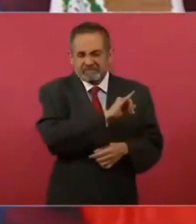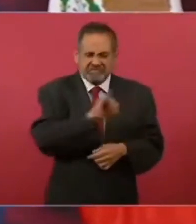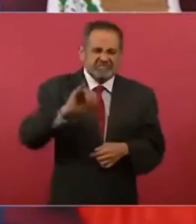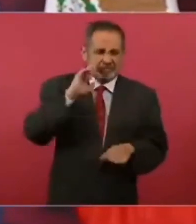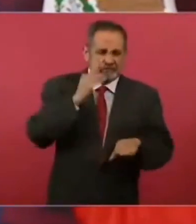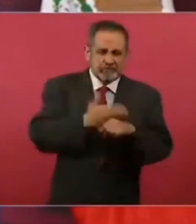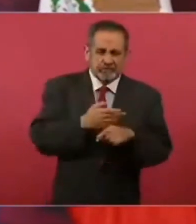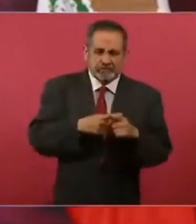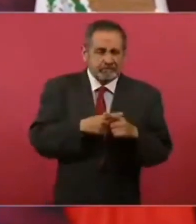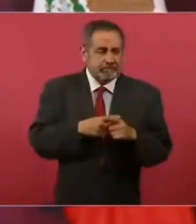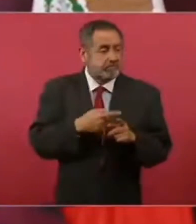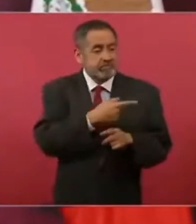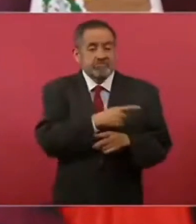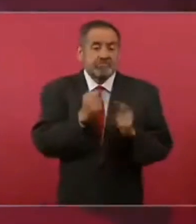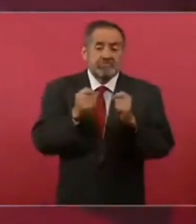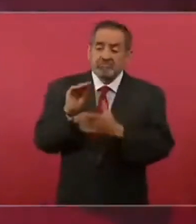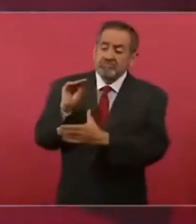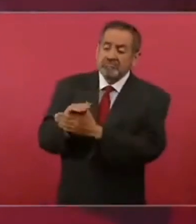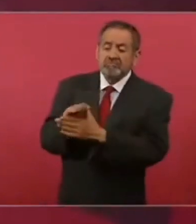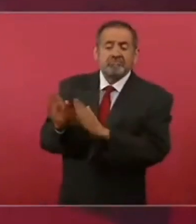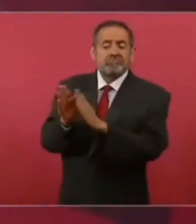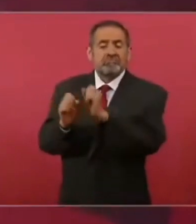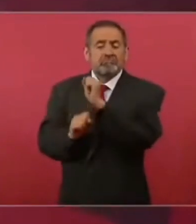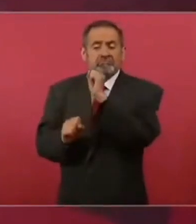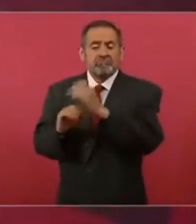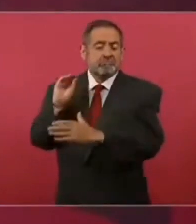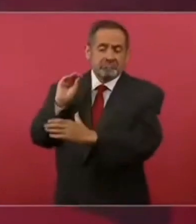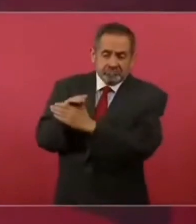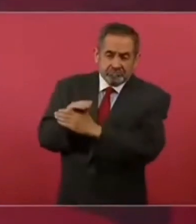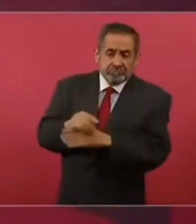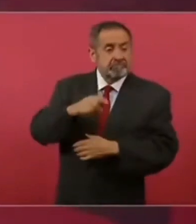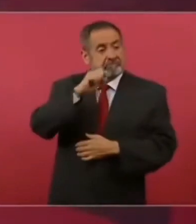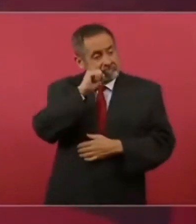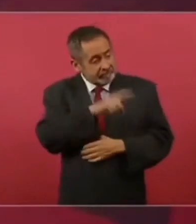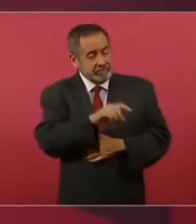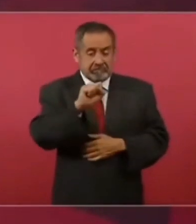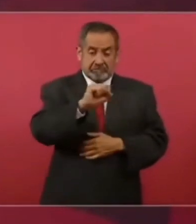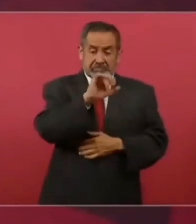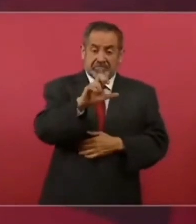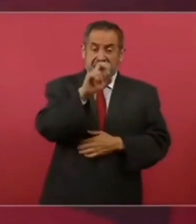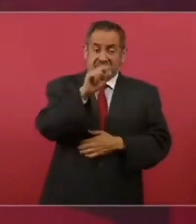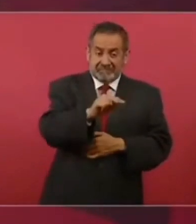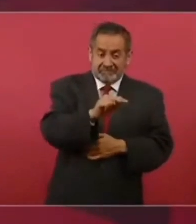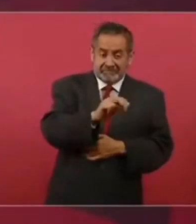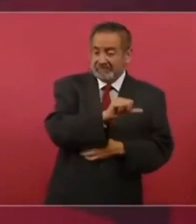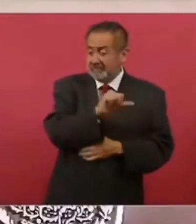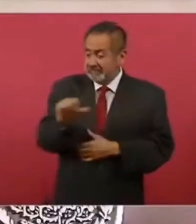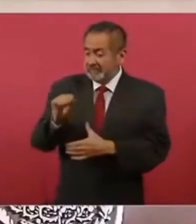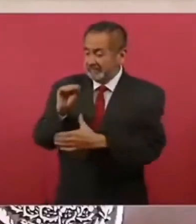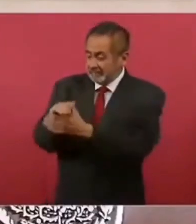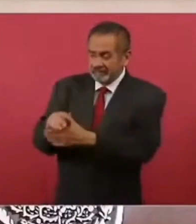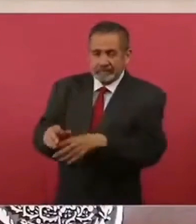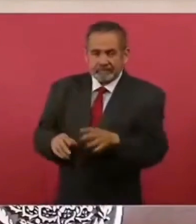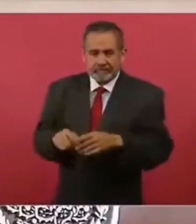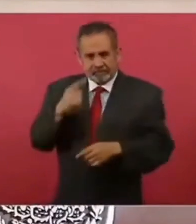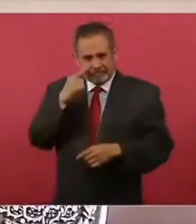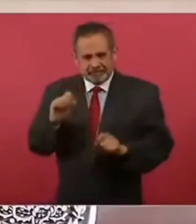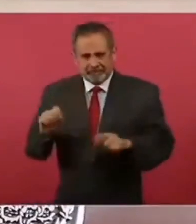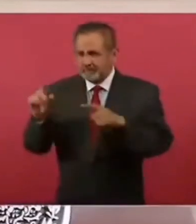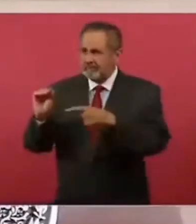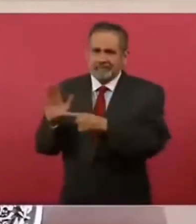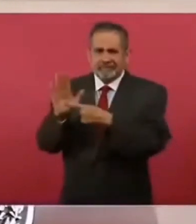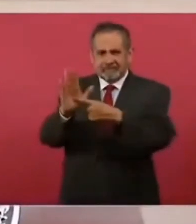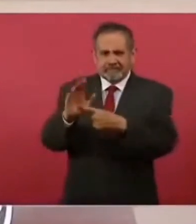violando la Constitución los ministros de la corte vuelve a poner el artículo